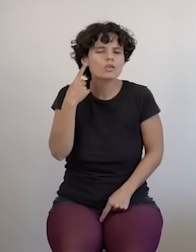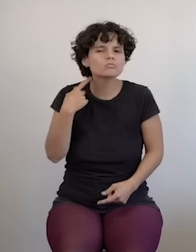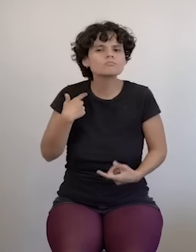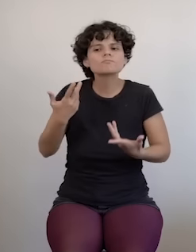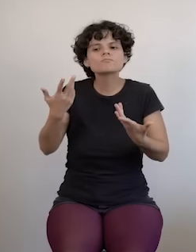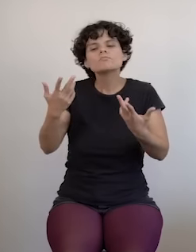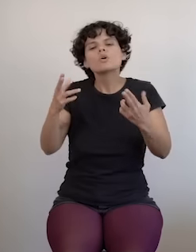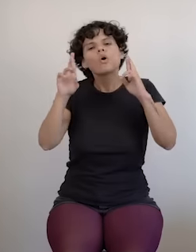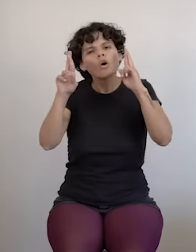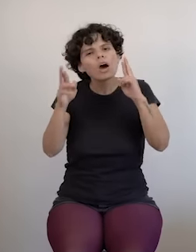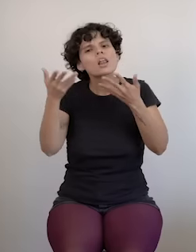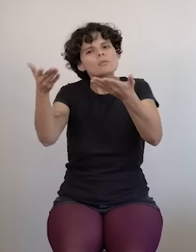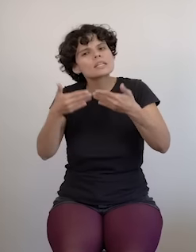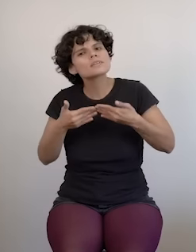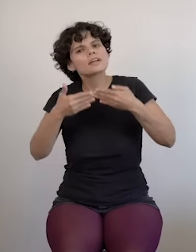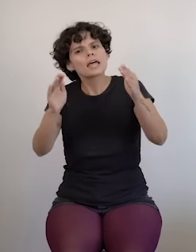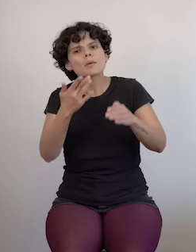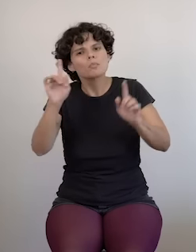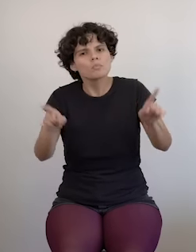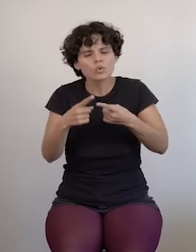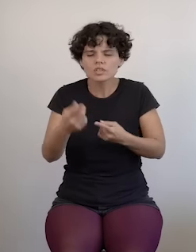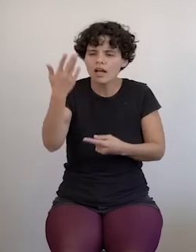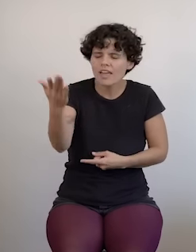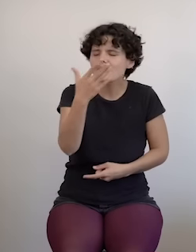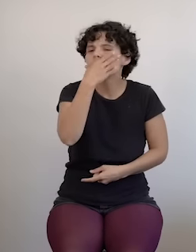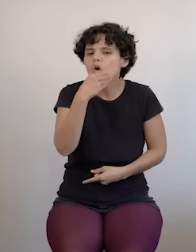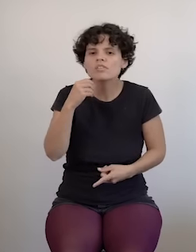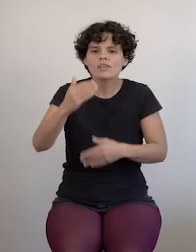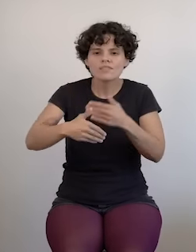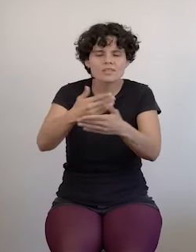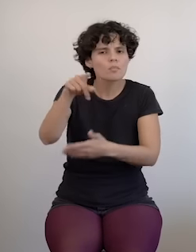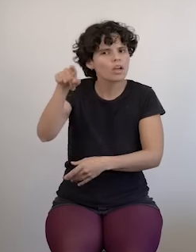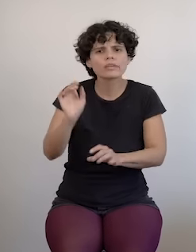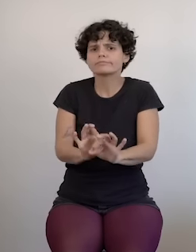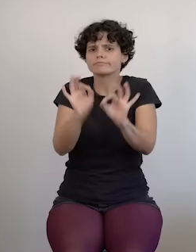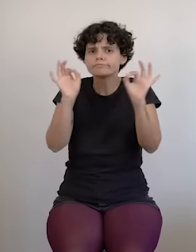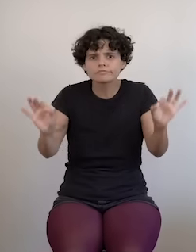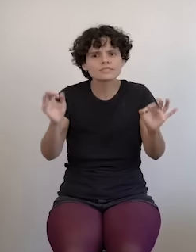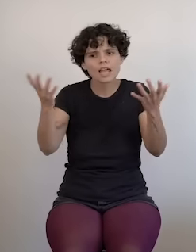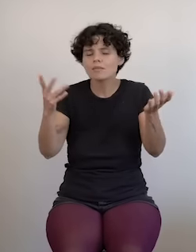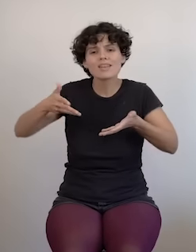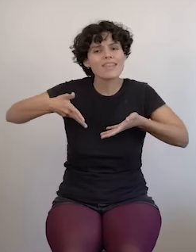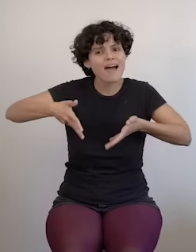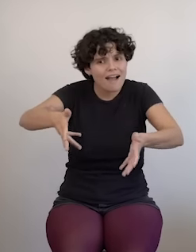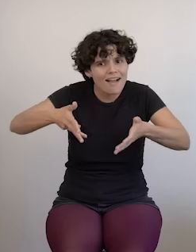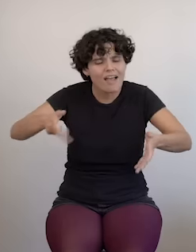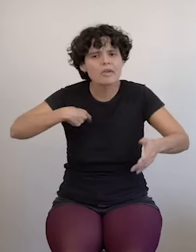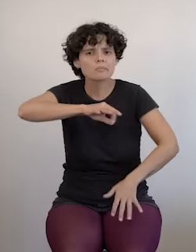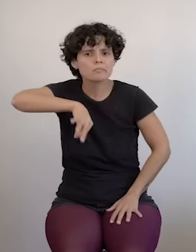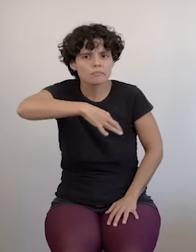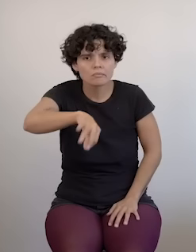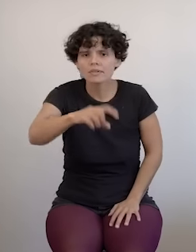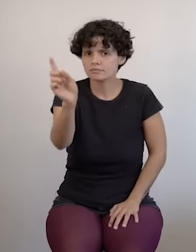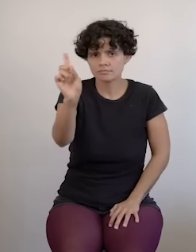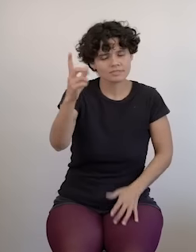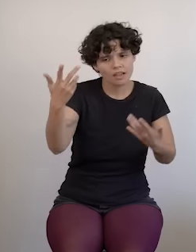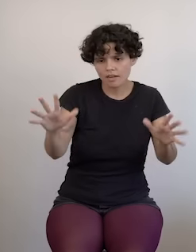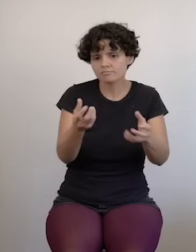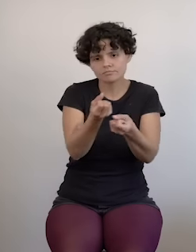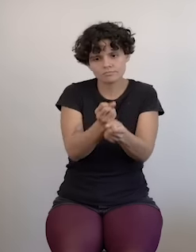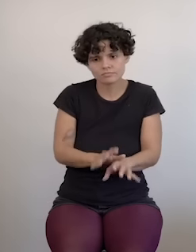que pronto su libertad para que siga haciendo su linda música, porque el muchacho está para la música, ya dejó la calle. Bo. Su entrada a la canción,